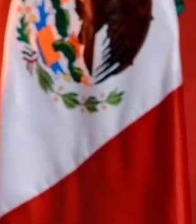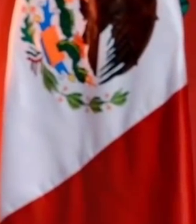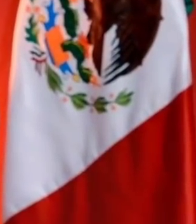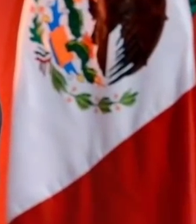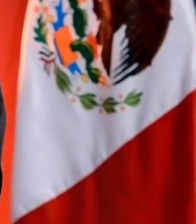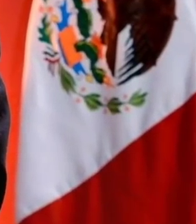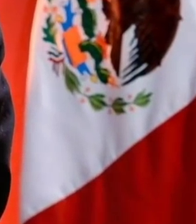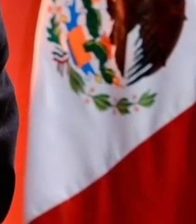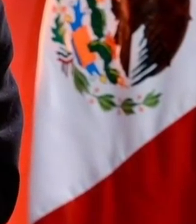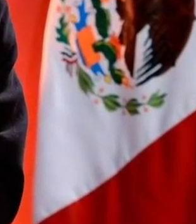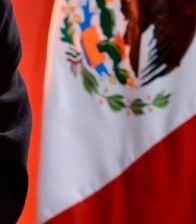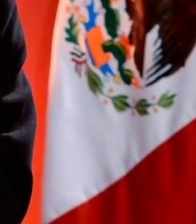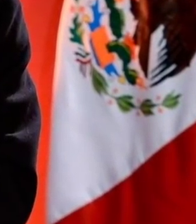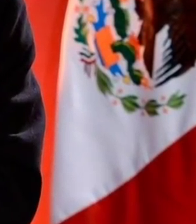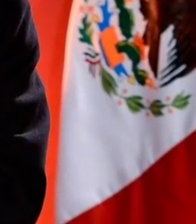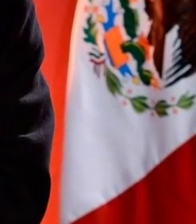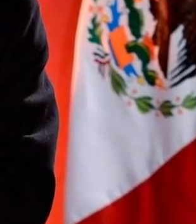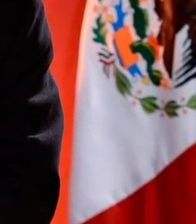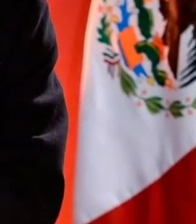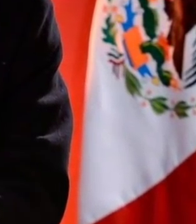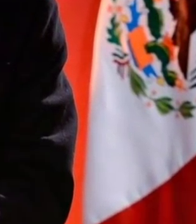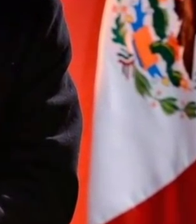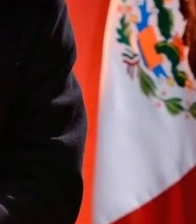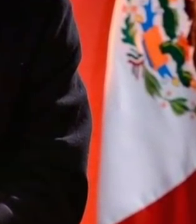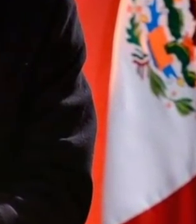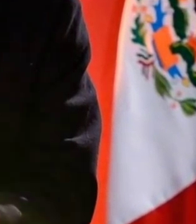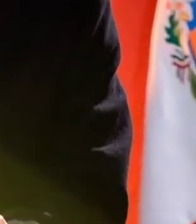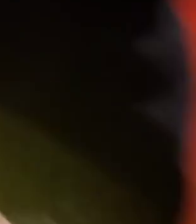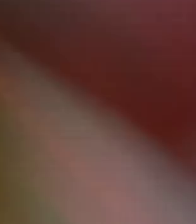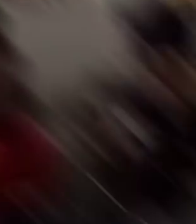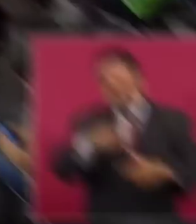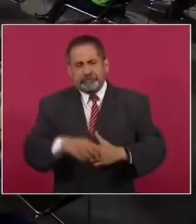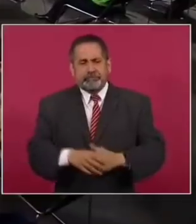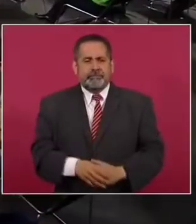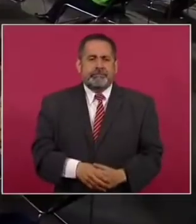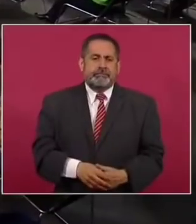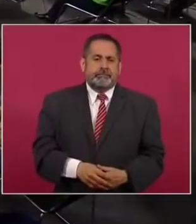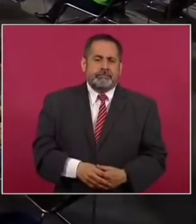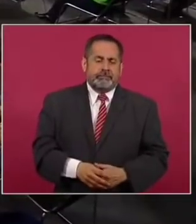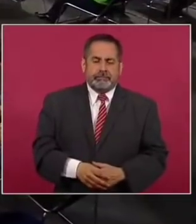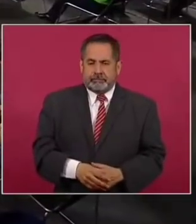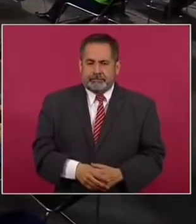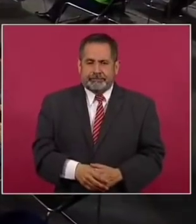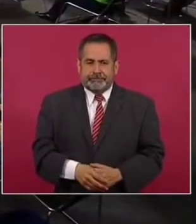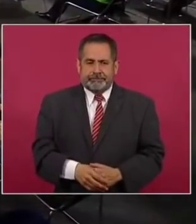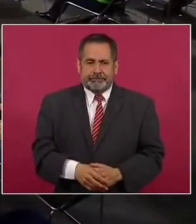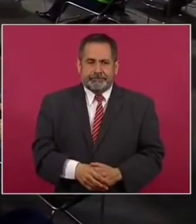aclara perfectamente lo que está pasando con el tema del Tren Maya. Pues